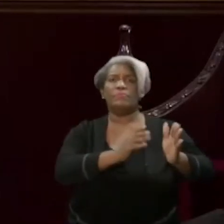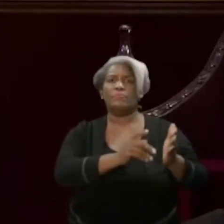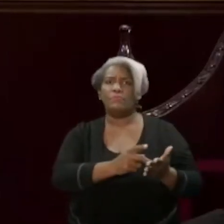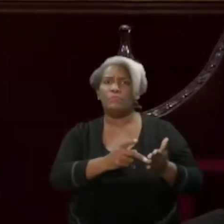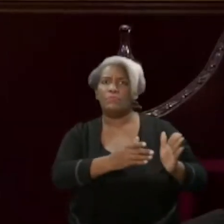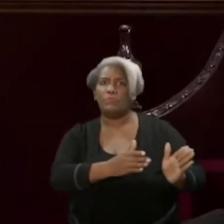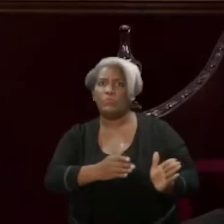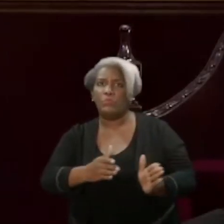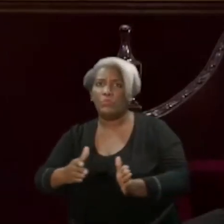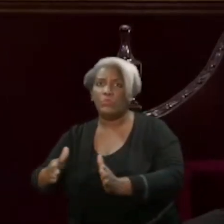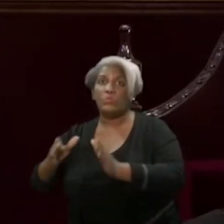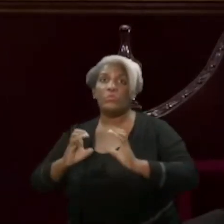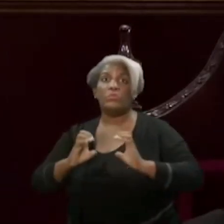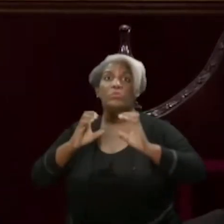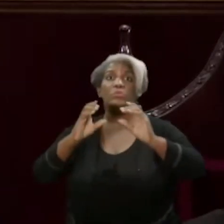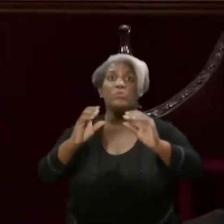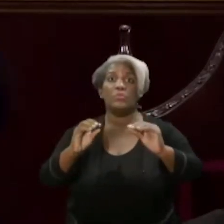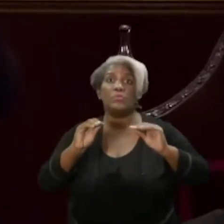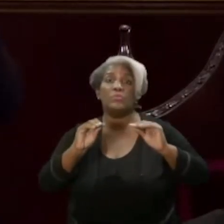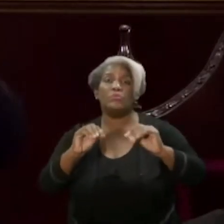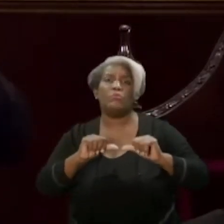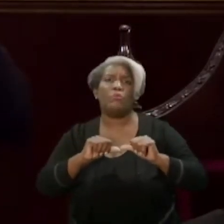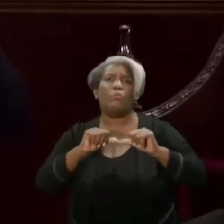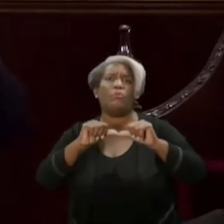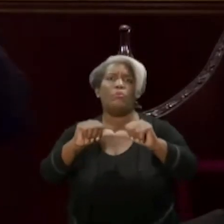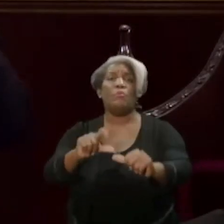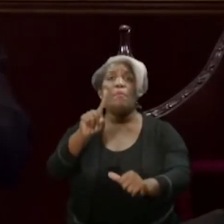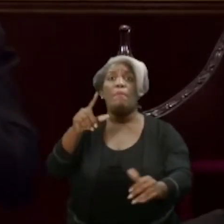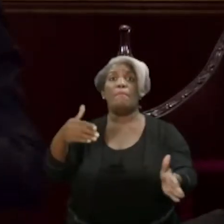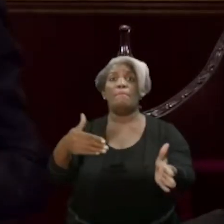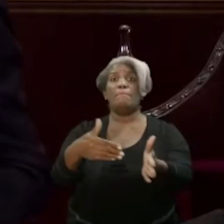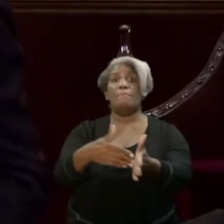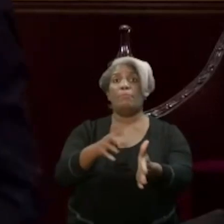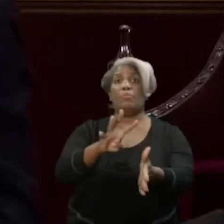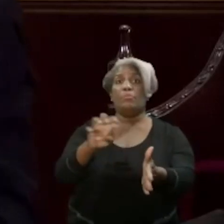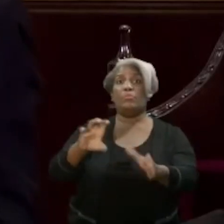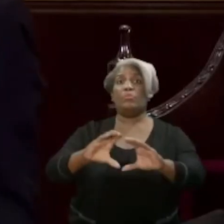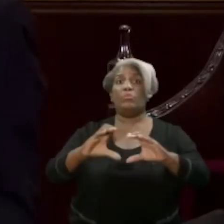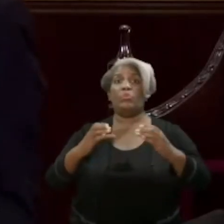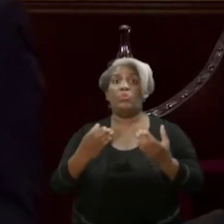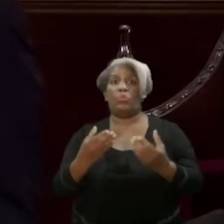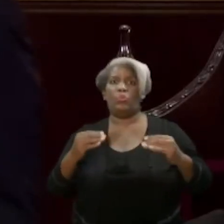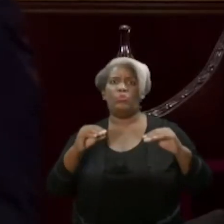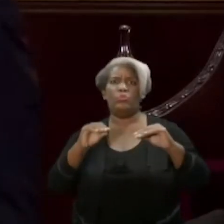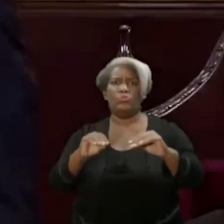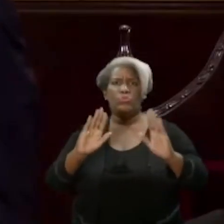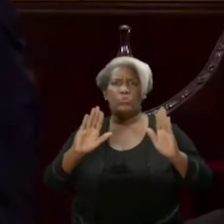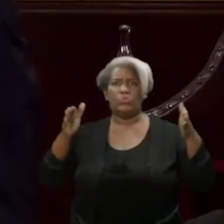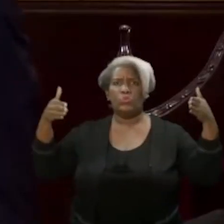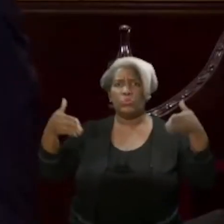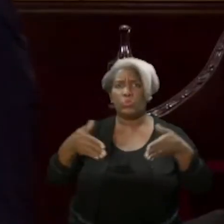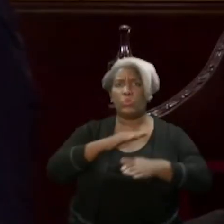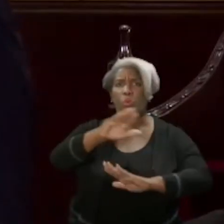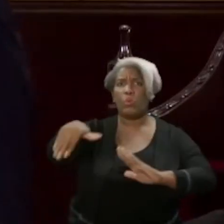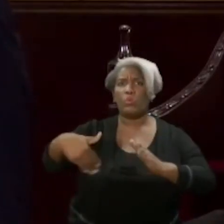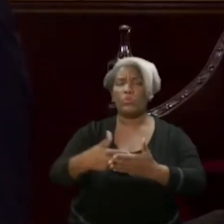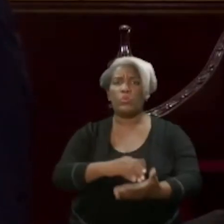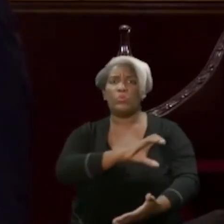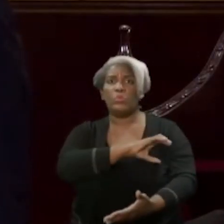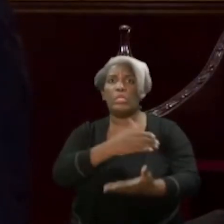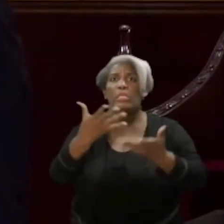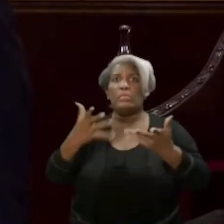formación continua con 1.400 cursos en 2 años dirigidos a la totalidad de los policías en